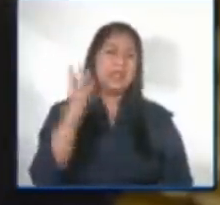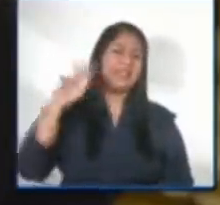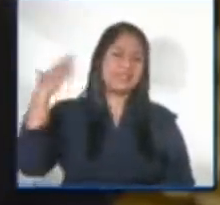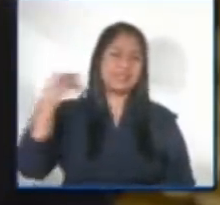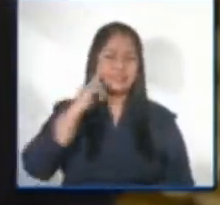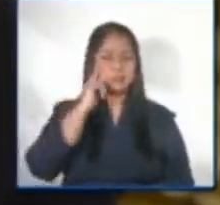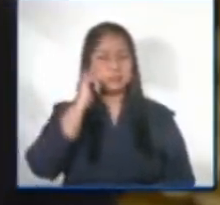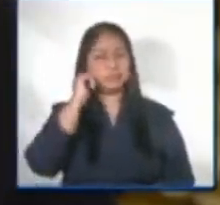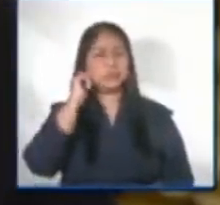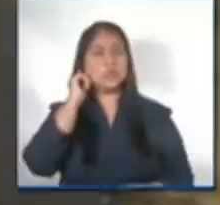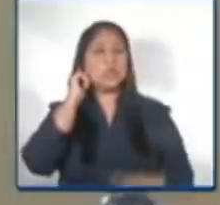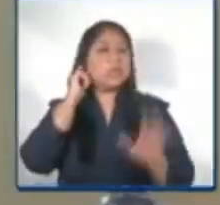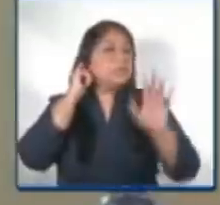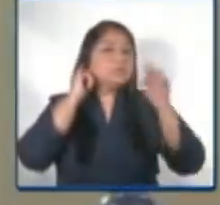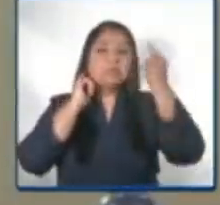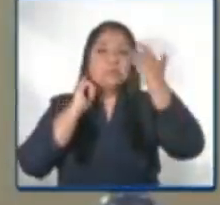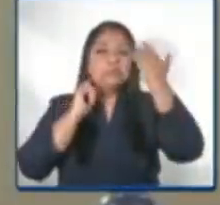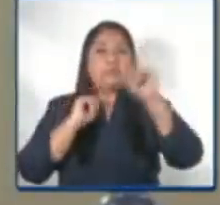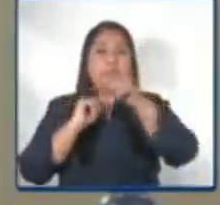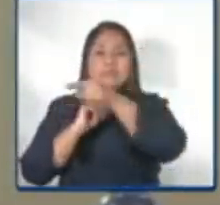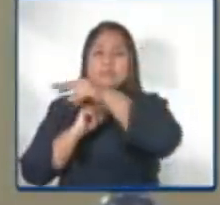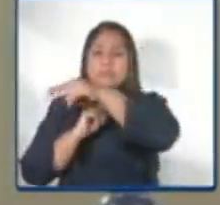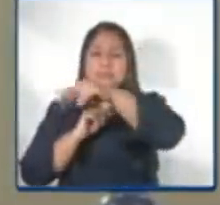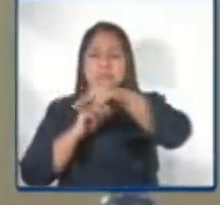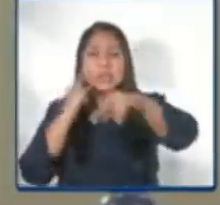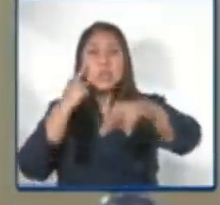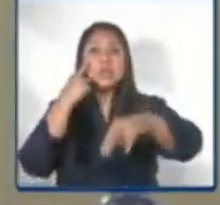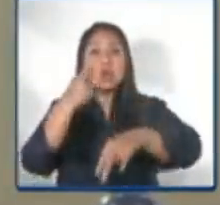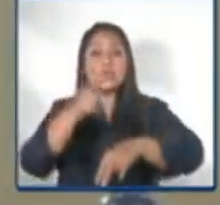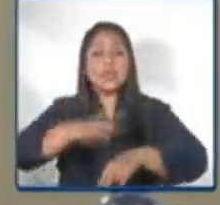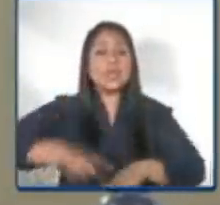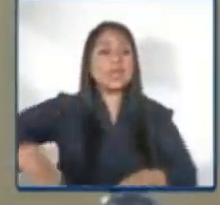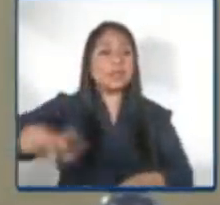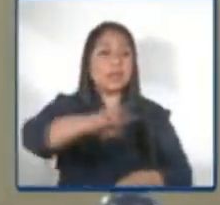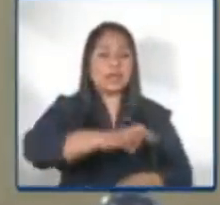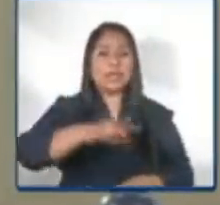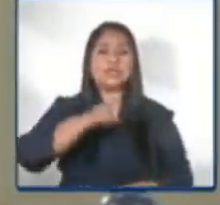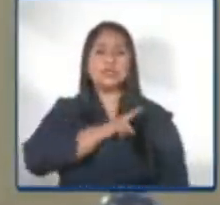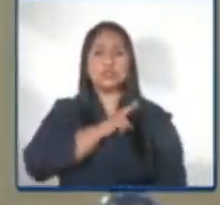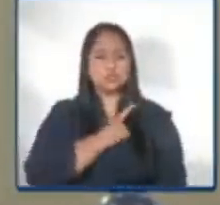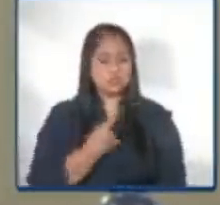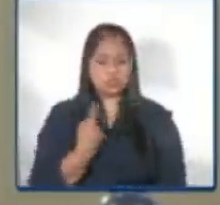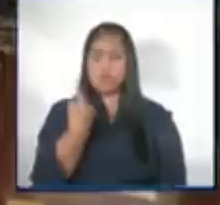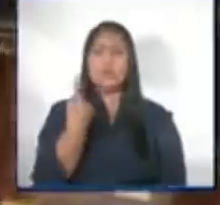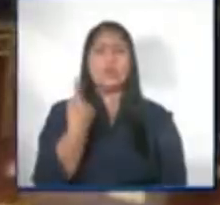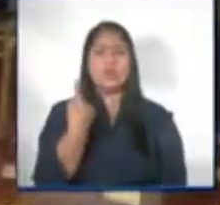Y no sé qué estaba cruzando por su mente en ese lugar, pero yo lo vi en el parque de Totonicapán, solo.